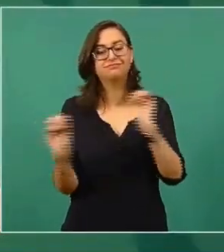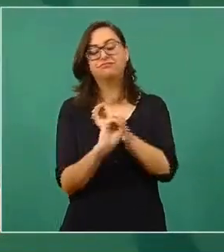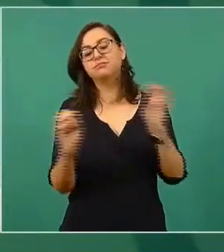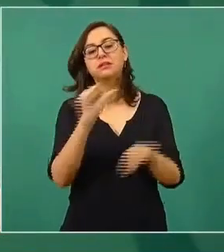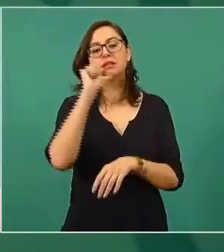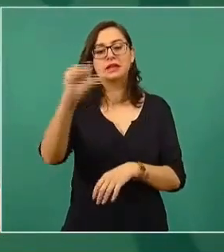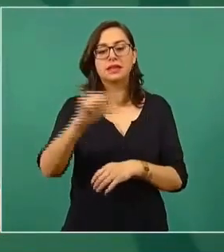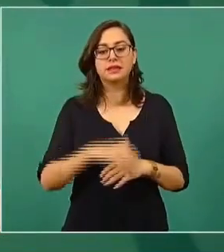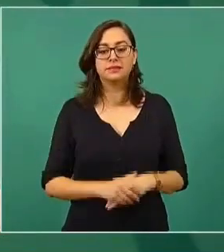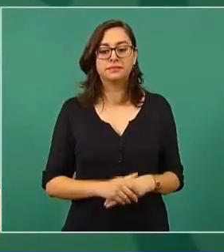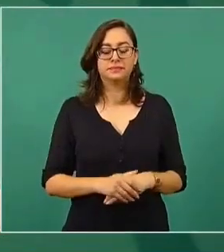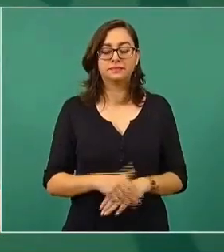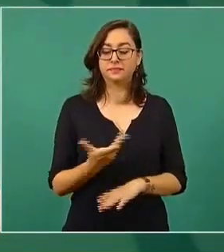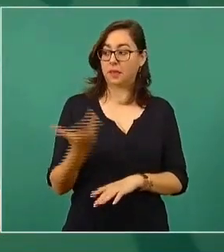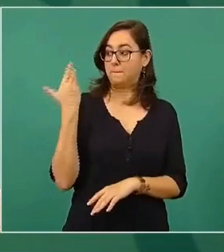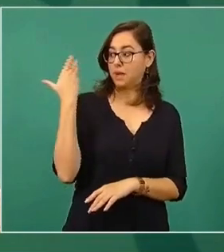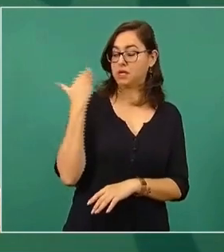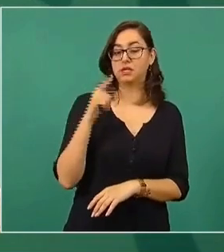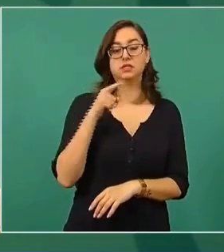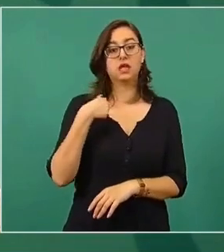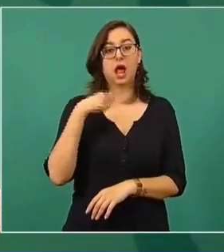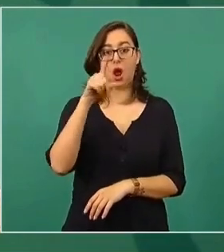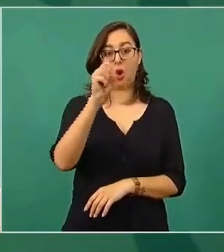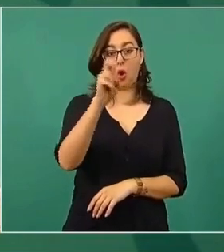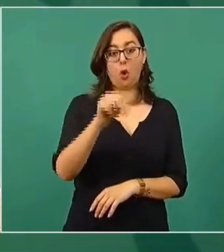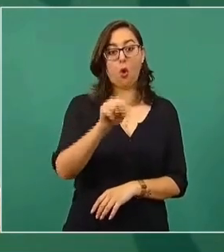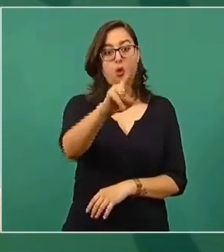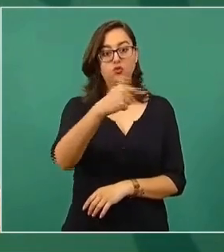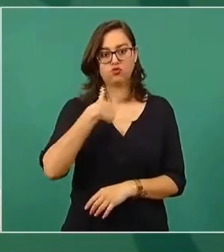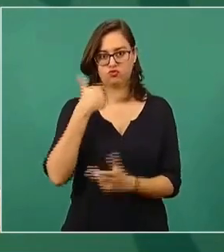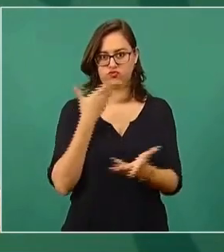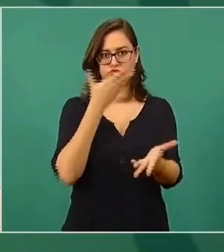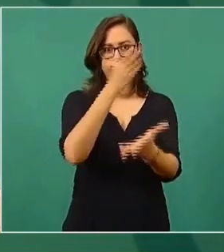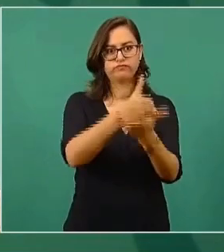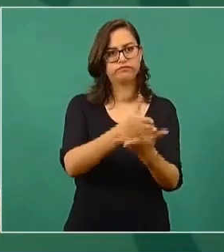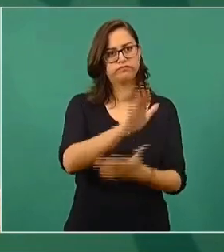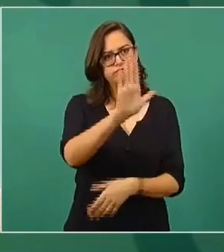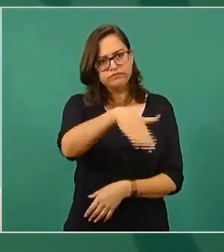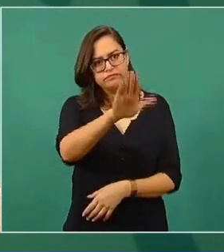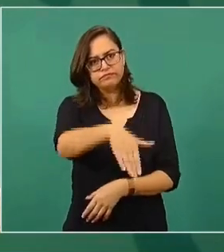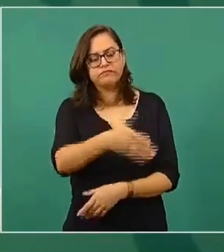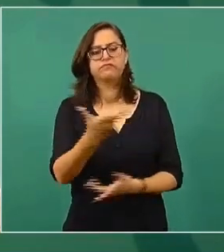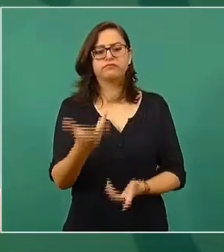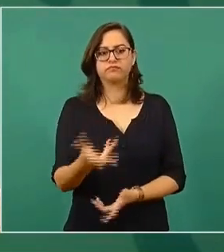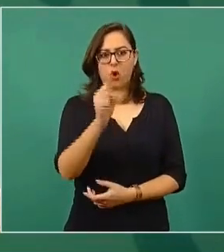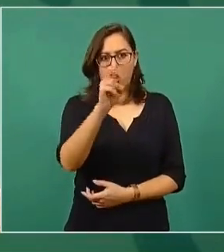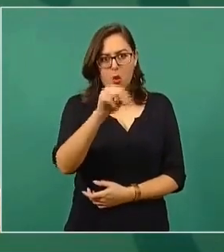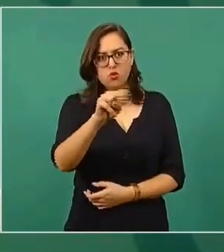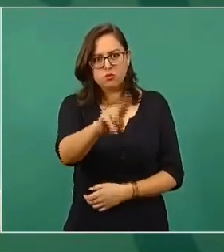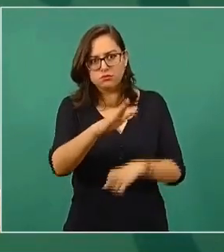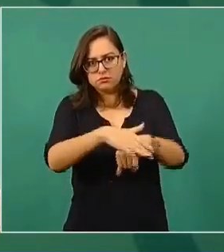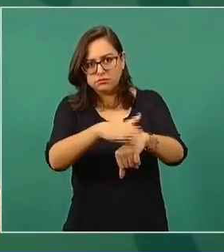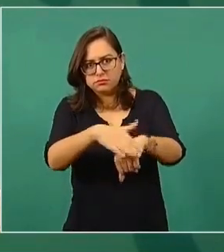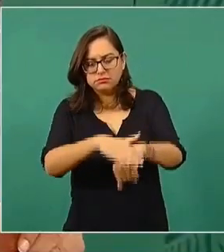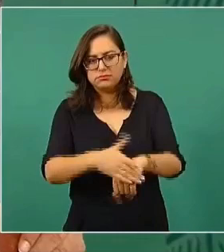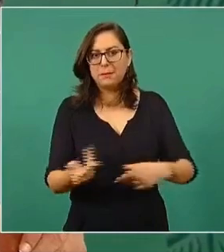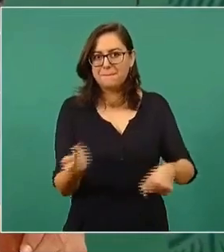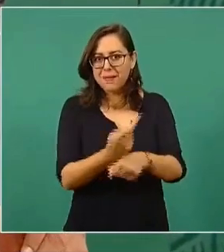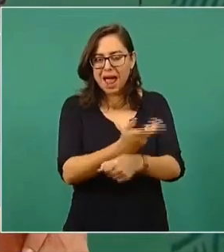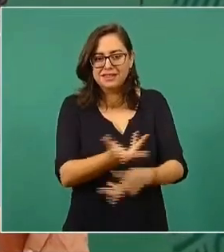les fui a decir, que a la ONU le faltaba una sacudida,